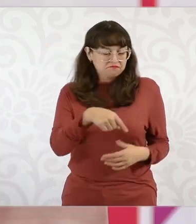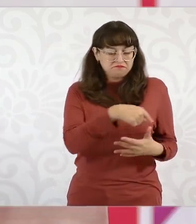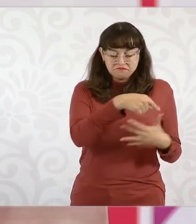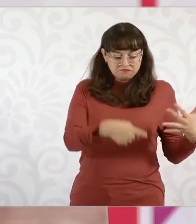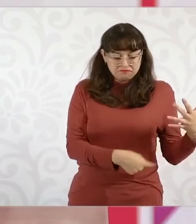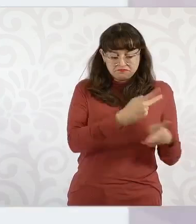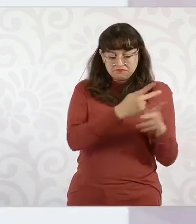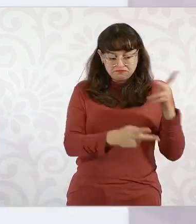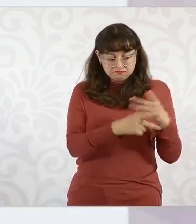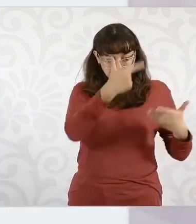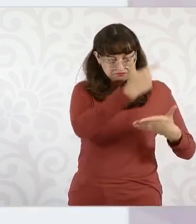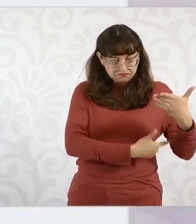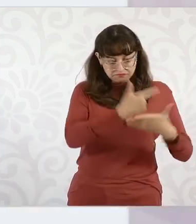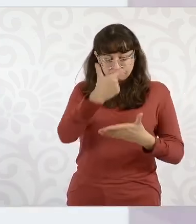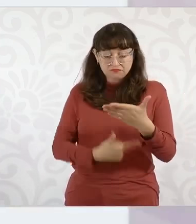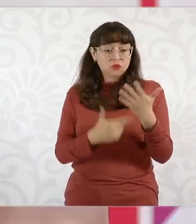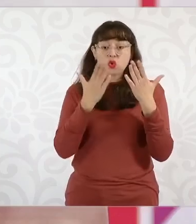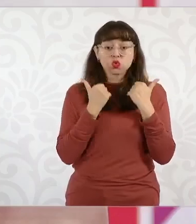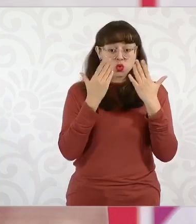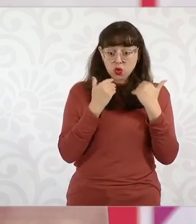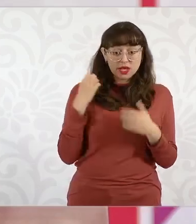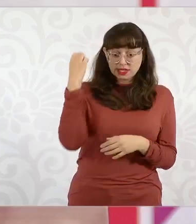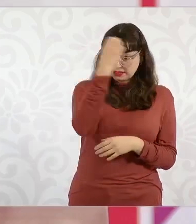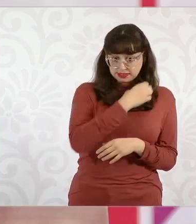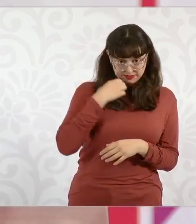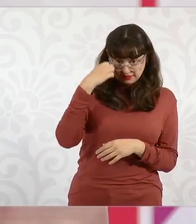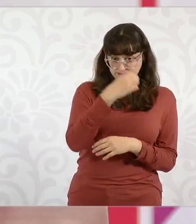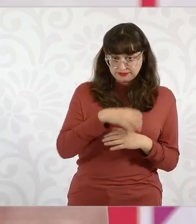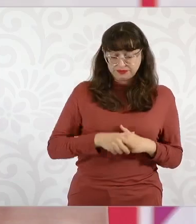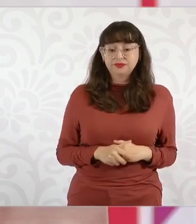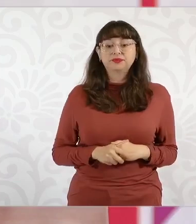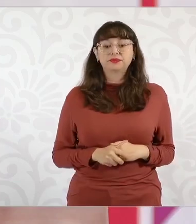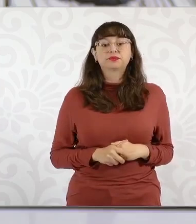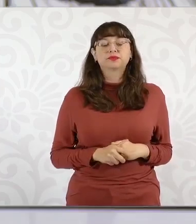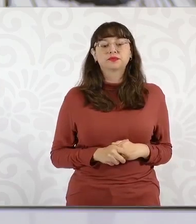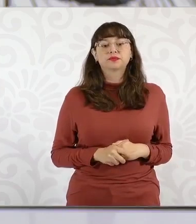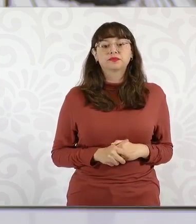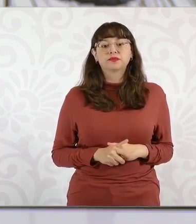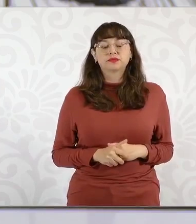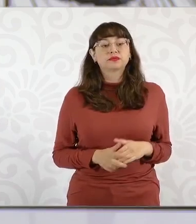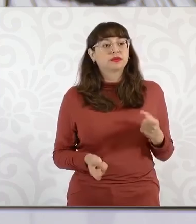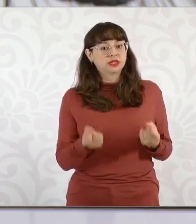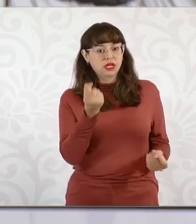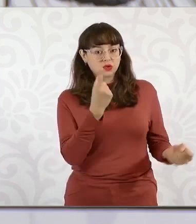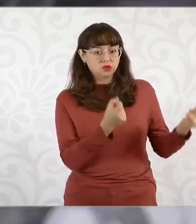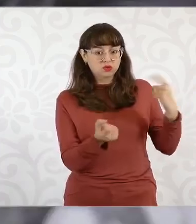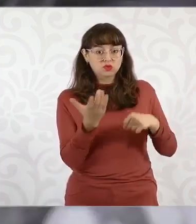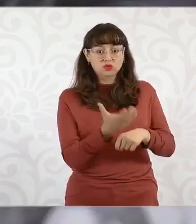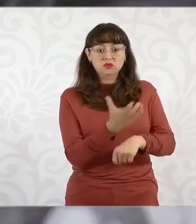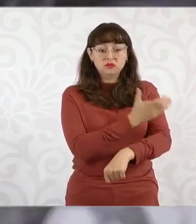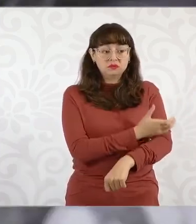Comipems. Aquí mismo, en el gobierno, me dijeron algunos compañeros que no